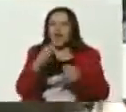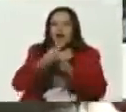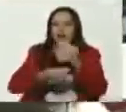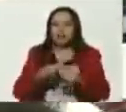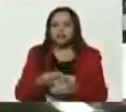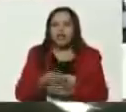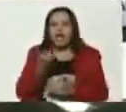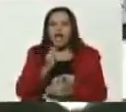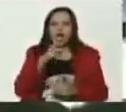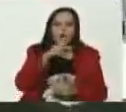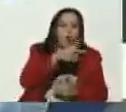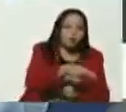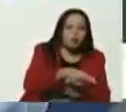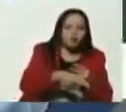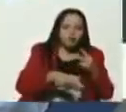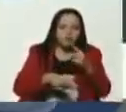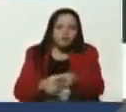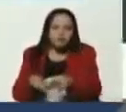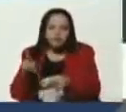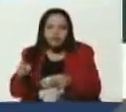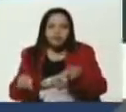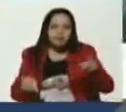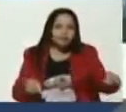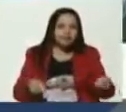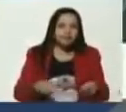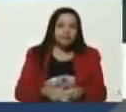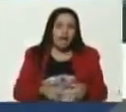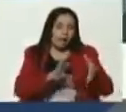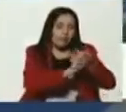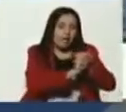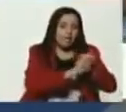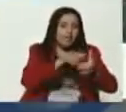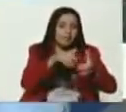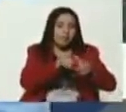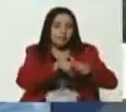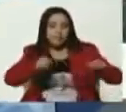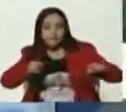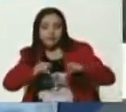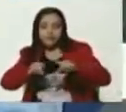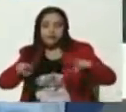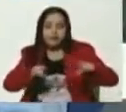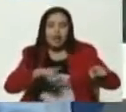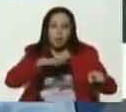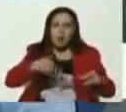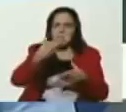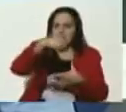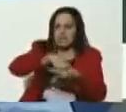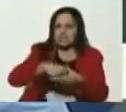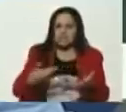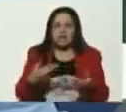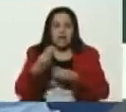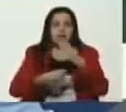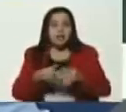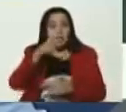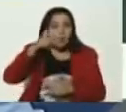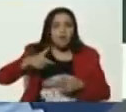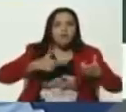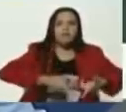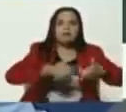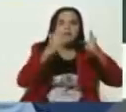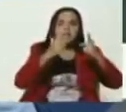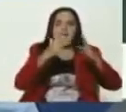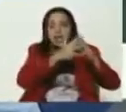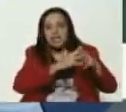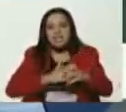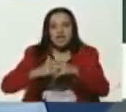Ha ido cortando por pedacitos, ¿eh? Y donde puede meterse, se mete. Donde los pueblos permiten que el imperialismo vaya